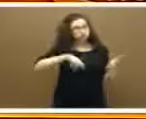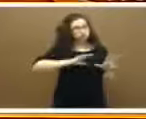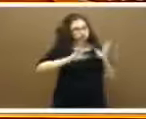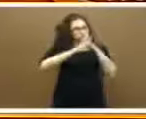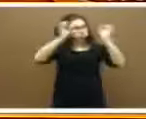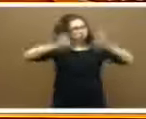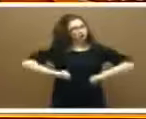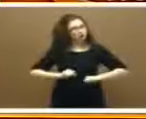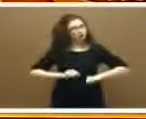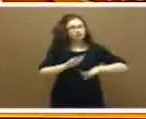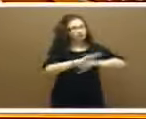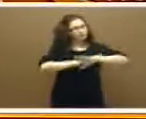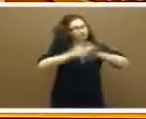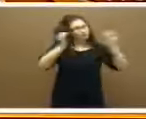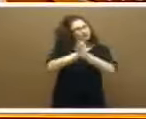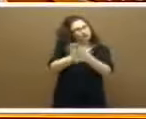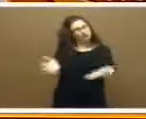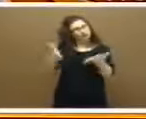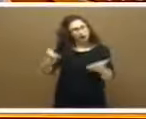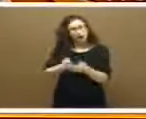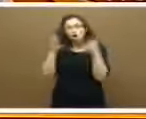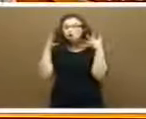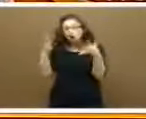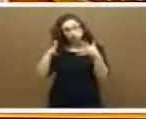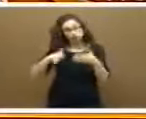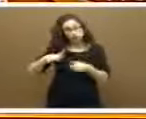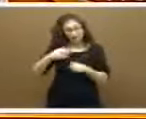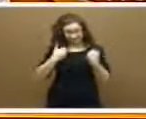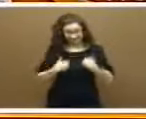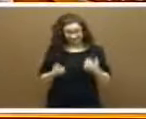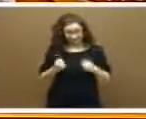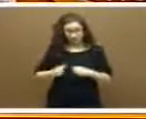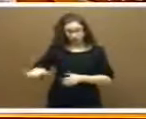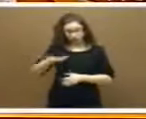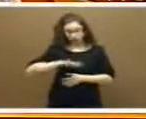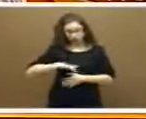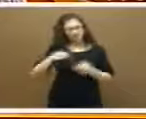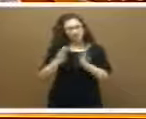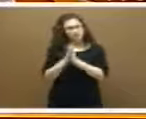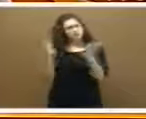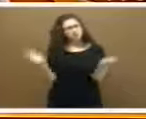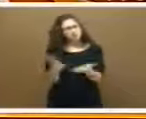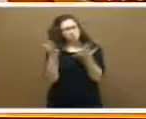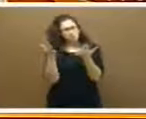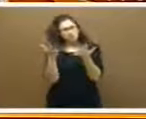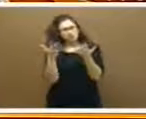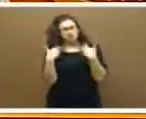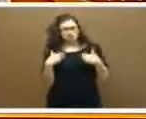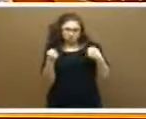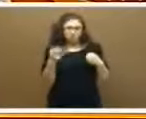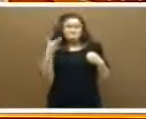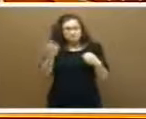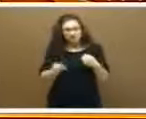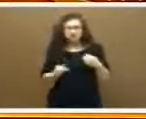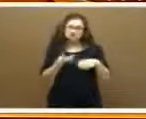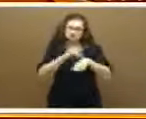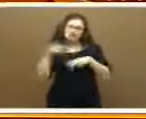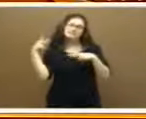Gobierno anime a que los consejos de salud de zona promuevan actuaciones de promoción de la salud y de prevención de las